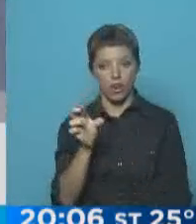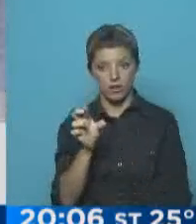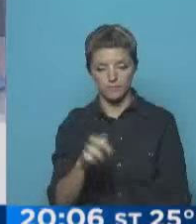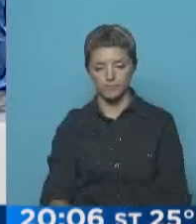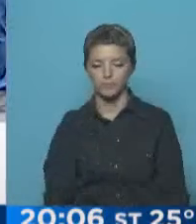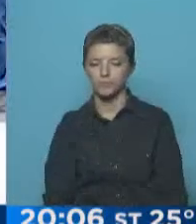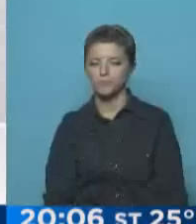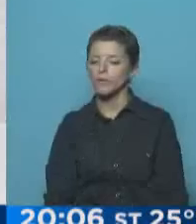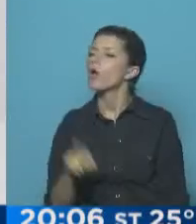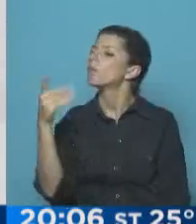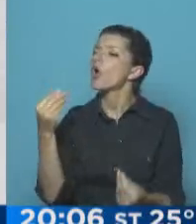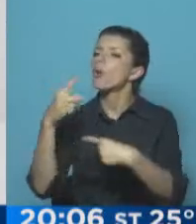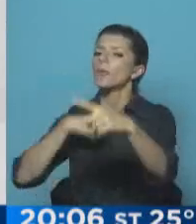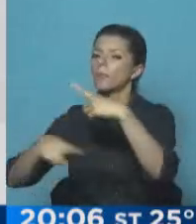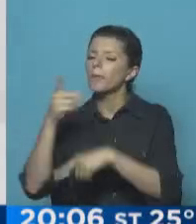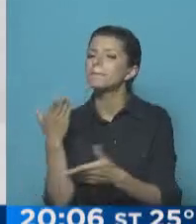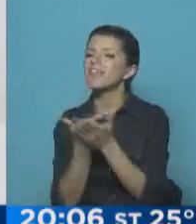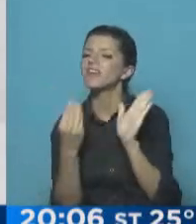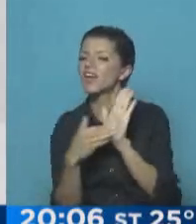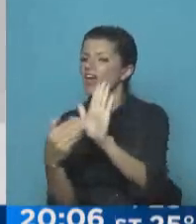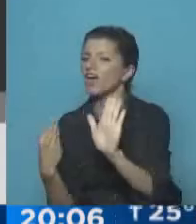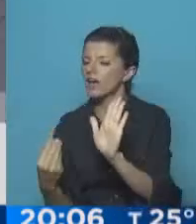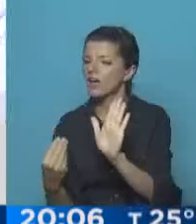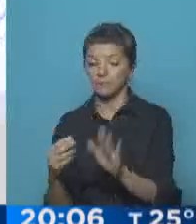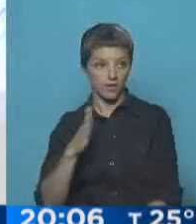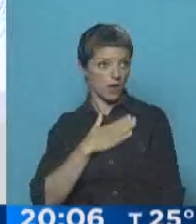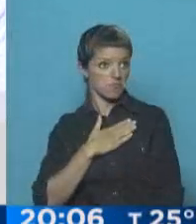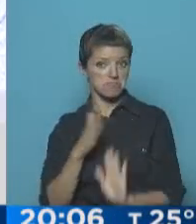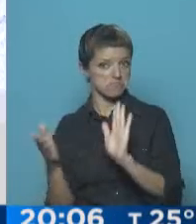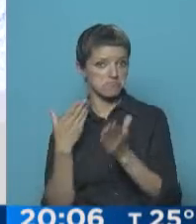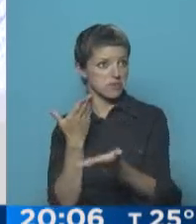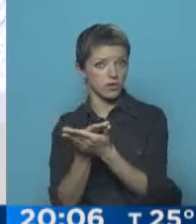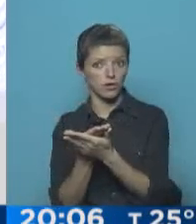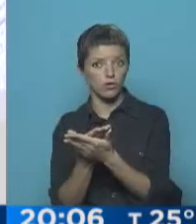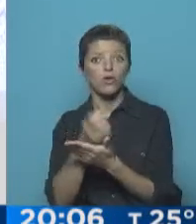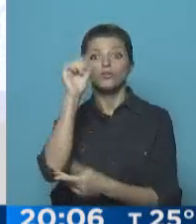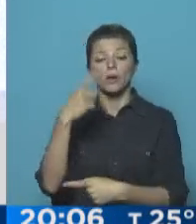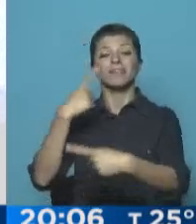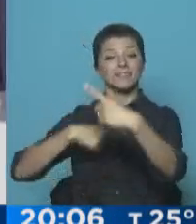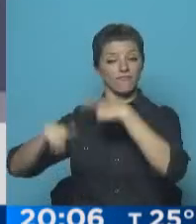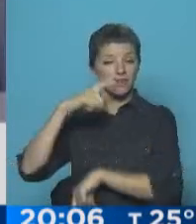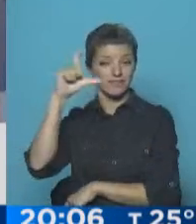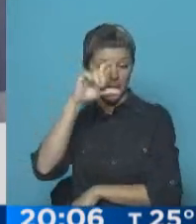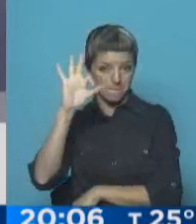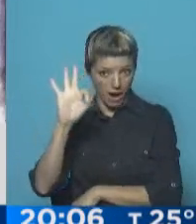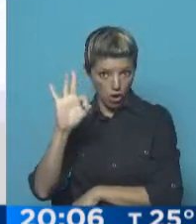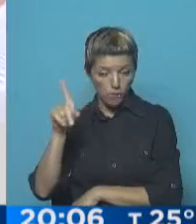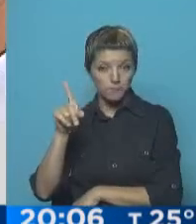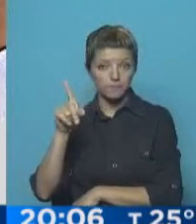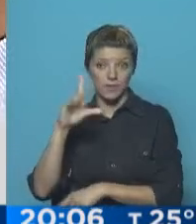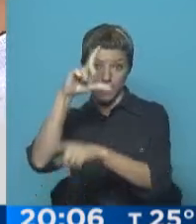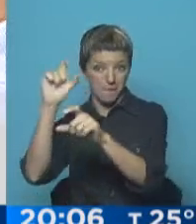¿Cómo hiciste la transacción? ¿Qué te pidieron? Me pidieron solamente una transferencia bancaria desde la cuenta de un